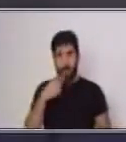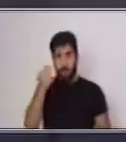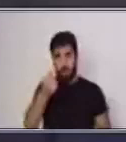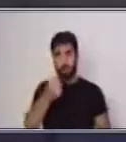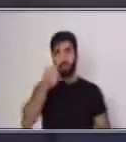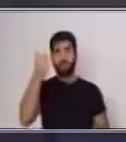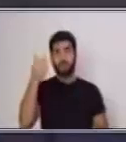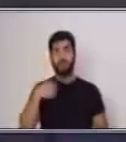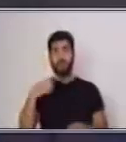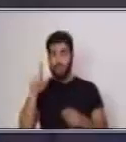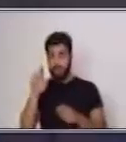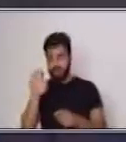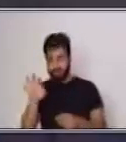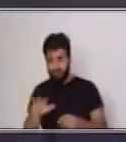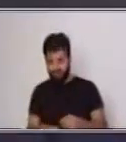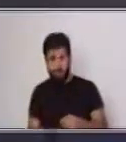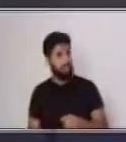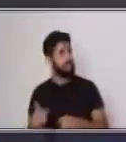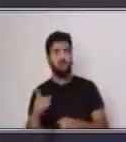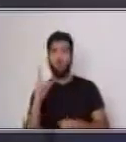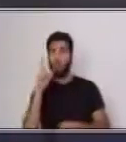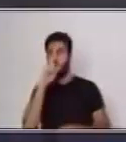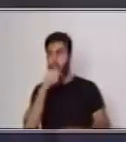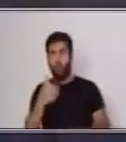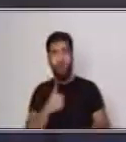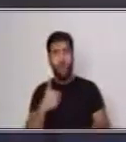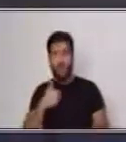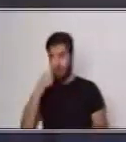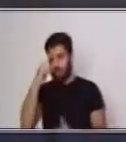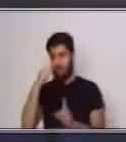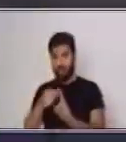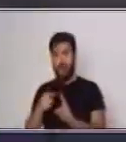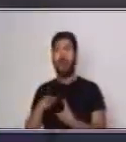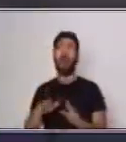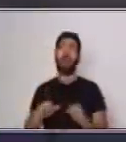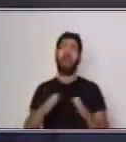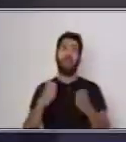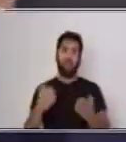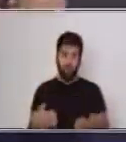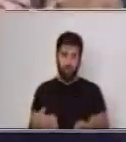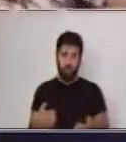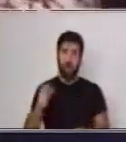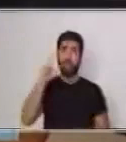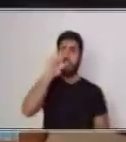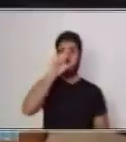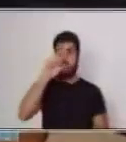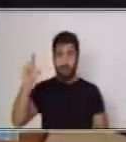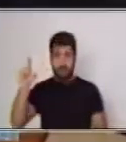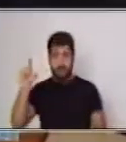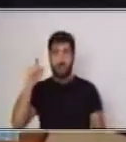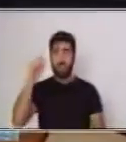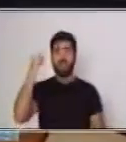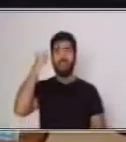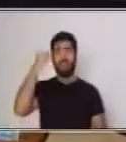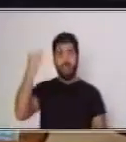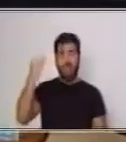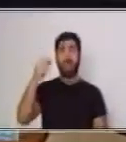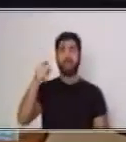elegí, mi texto pierde sentido. Entonces, esta va a ser la idea